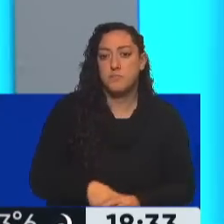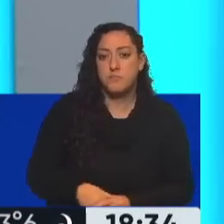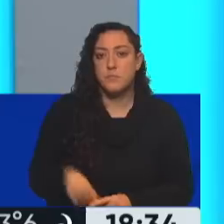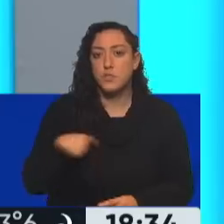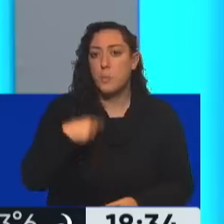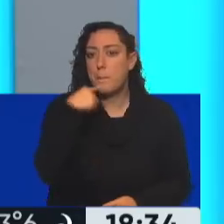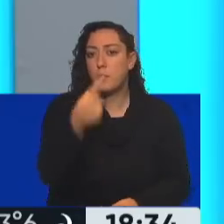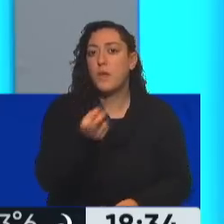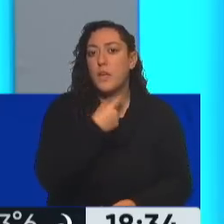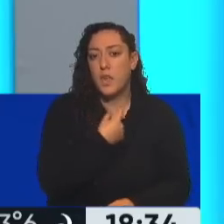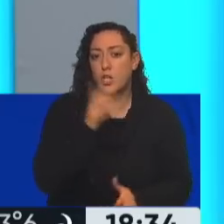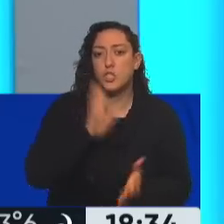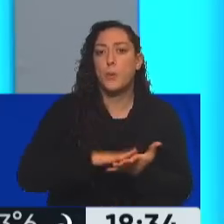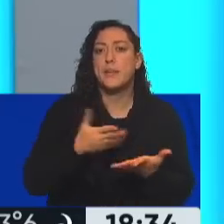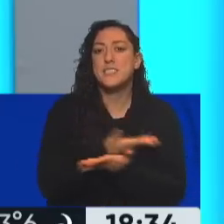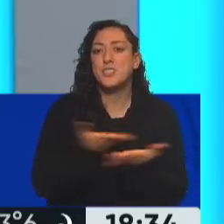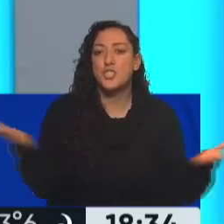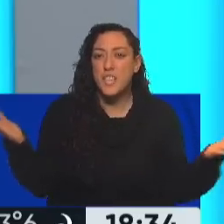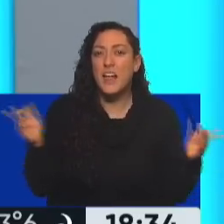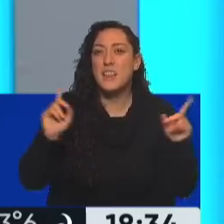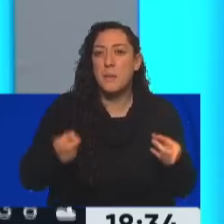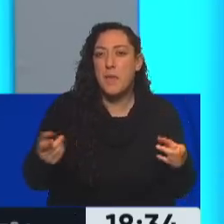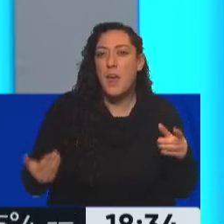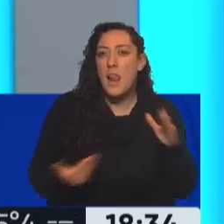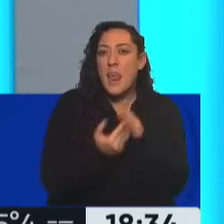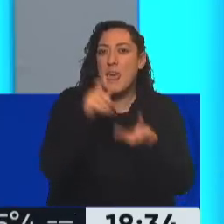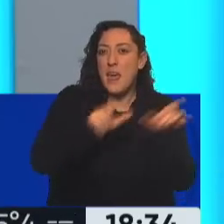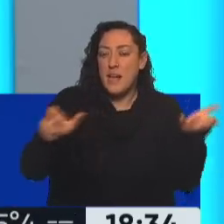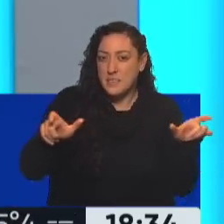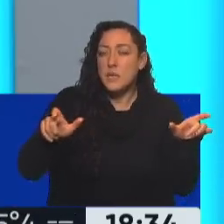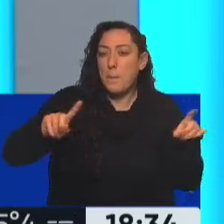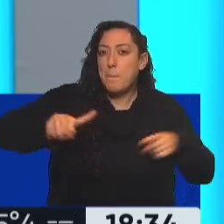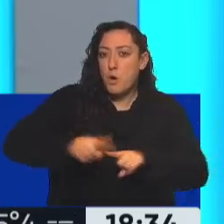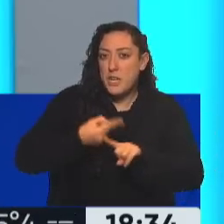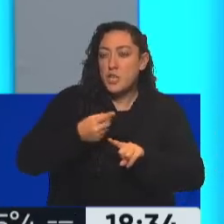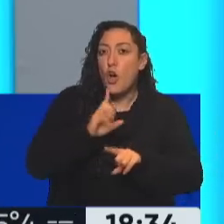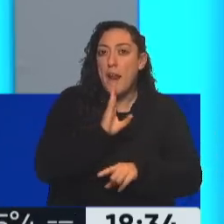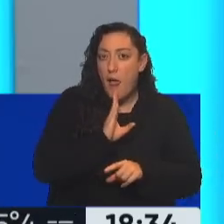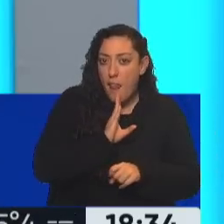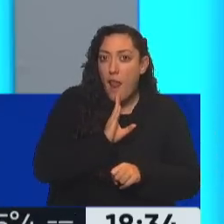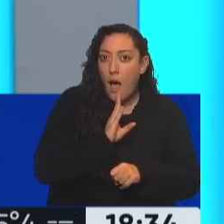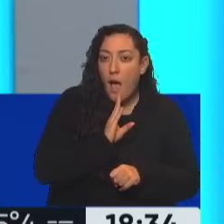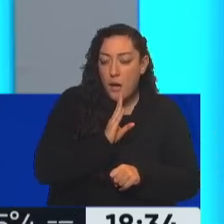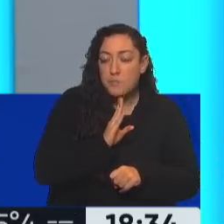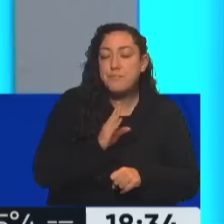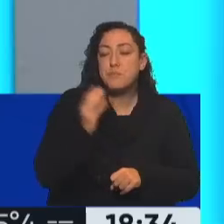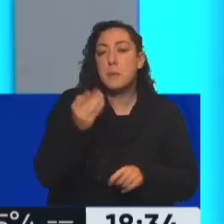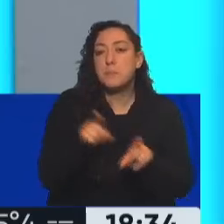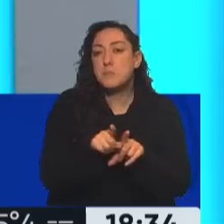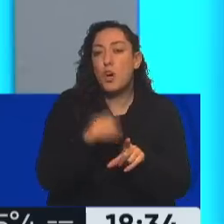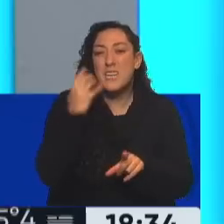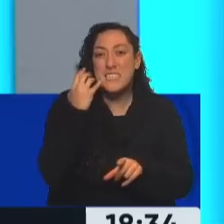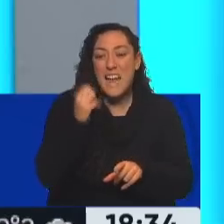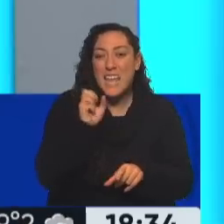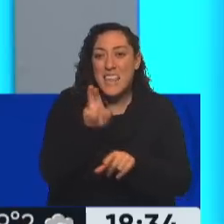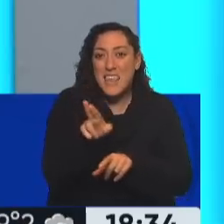está pasando a nivel más de la sociedad y también de la dirigencia política dentro de Israel. Veíamos ahí lo que había dicho Yair Golan, que nos cuentes